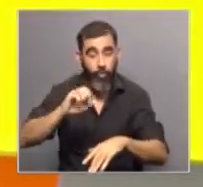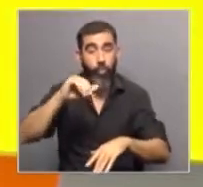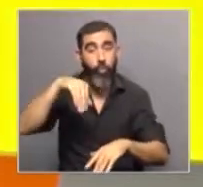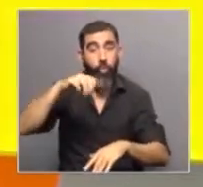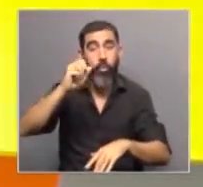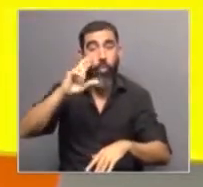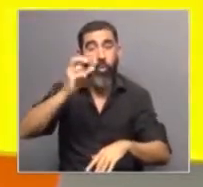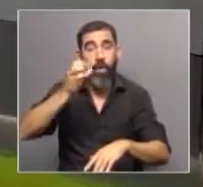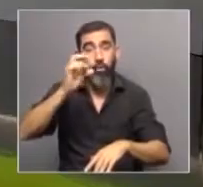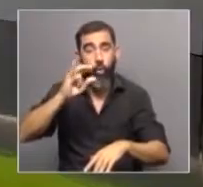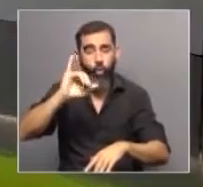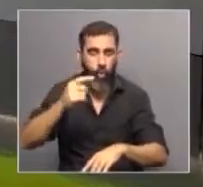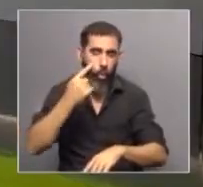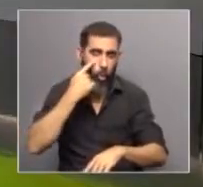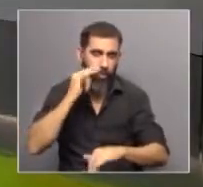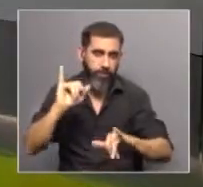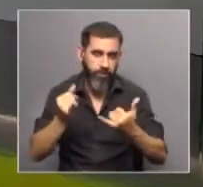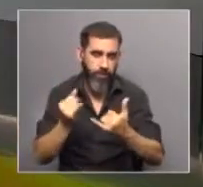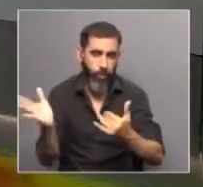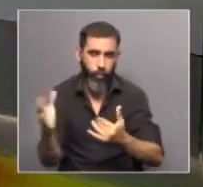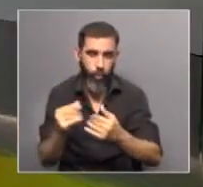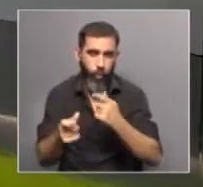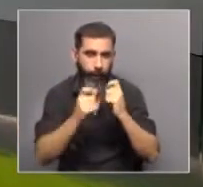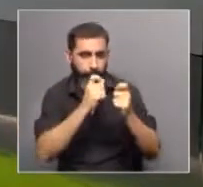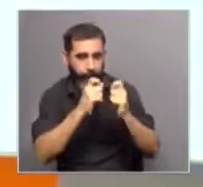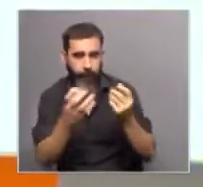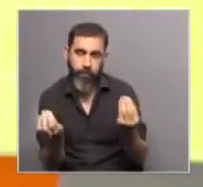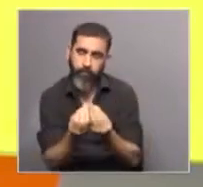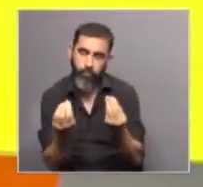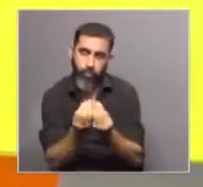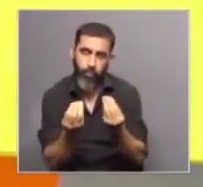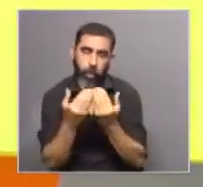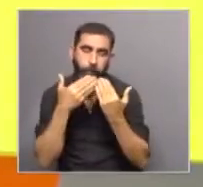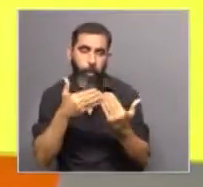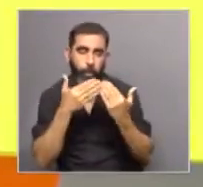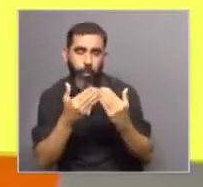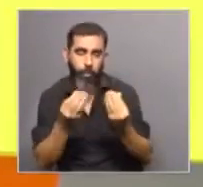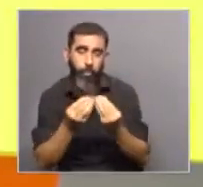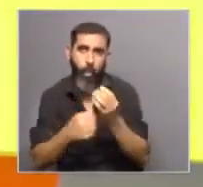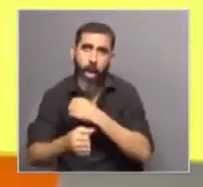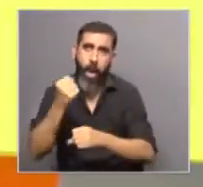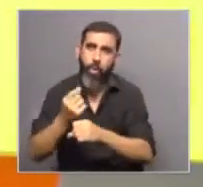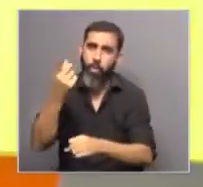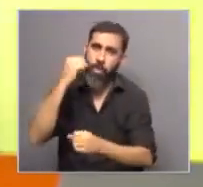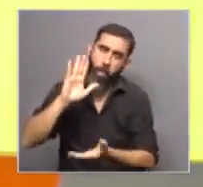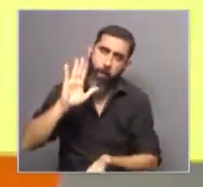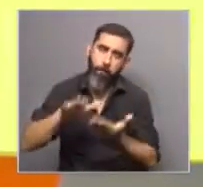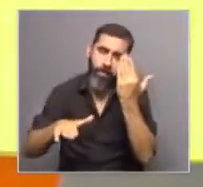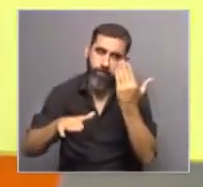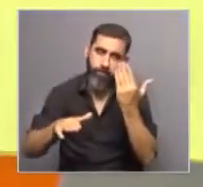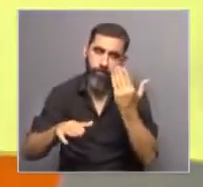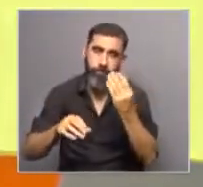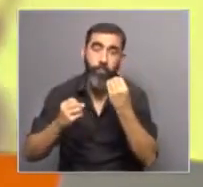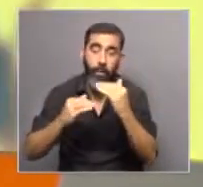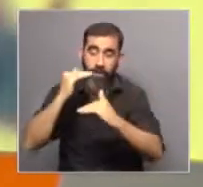que ya sabemos que, bueno, todos los medios los consultaban, sobre todo el año pasado cuando hicieron el desarrollo de